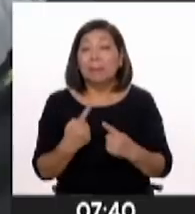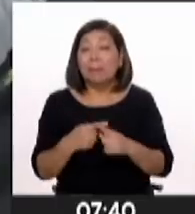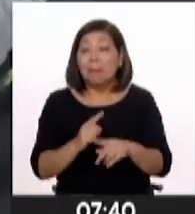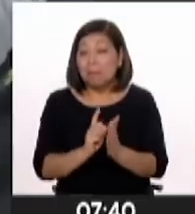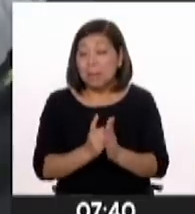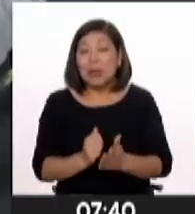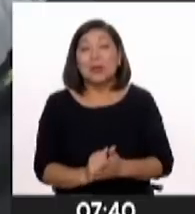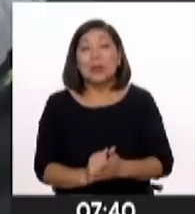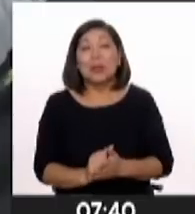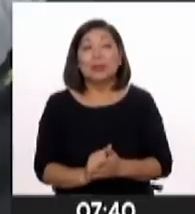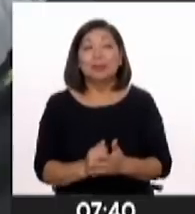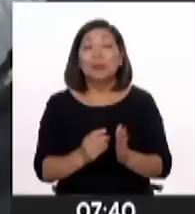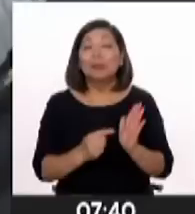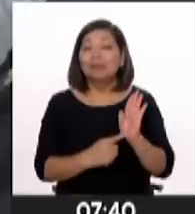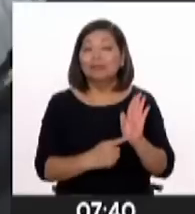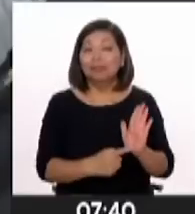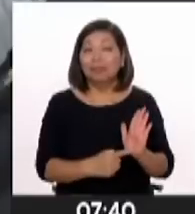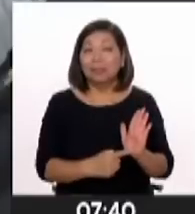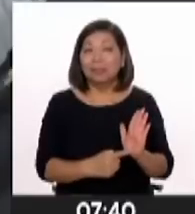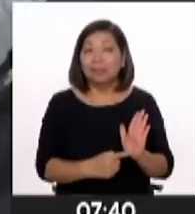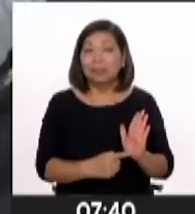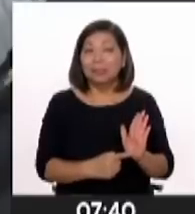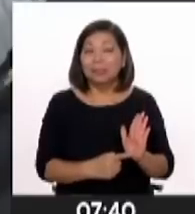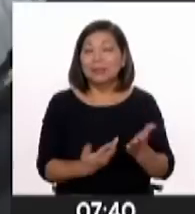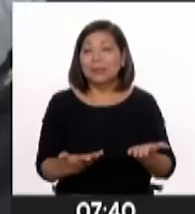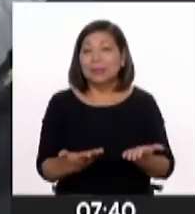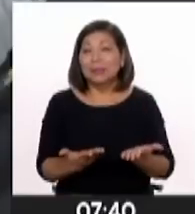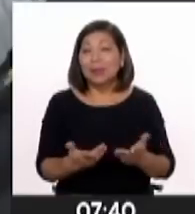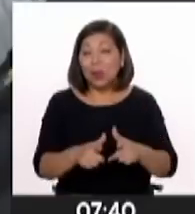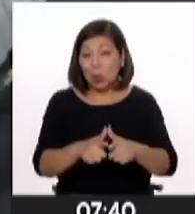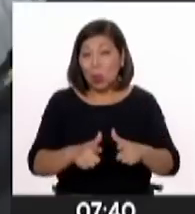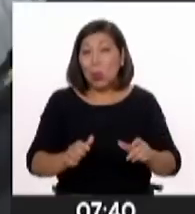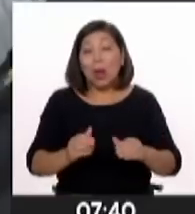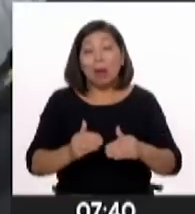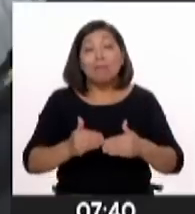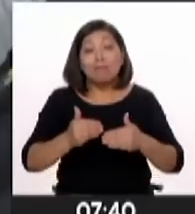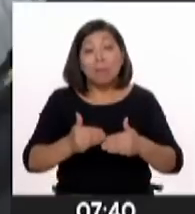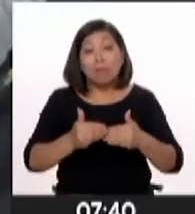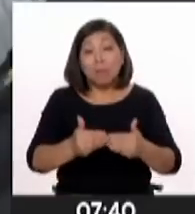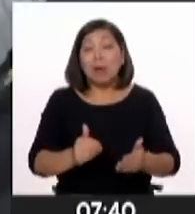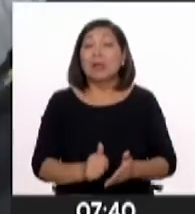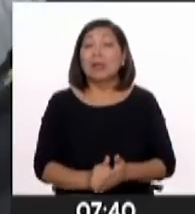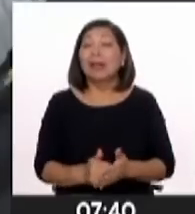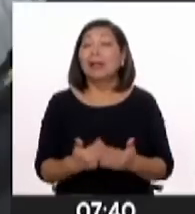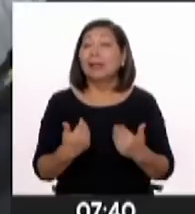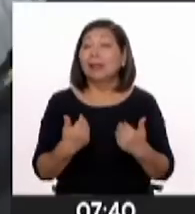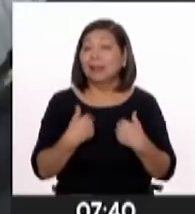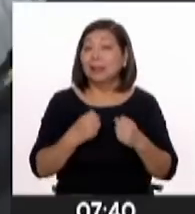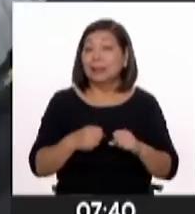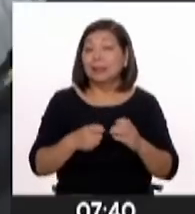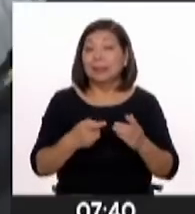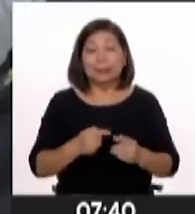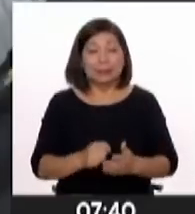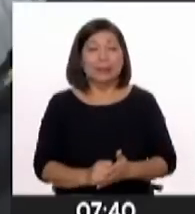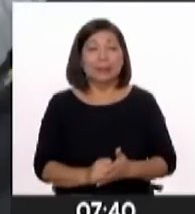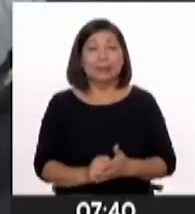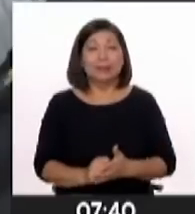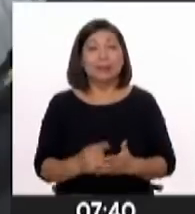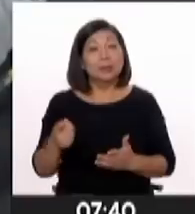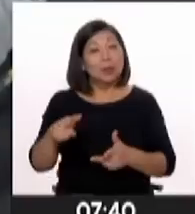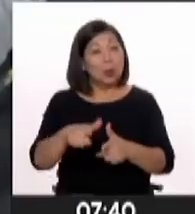minutos de su presencia en nuestro territorio, y posteriormente va a tener que ser dirigido a